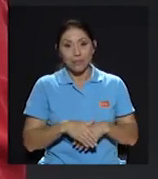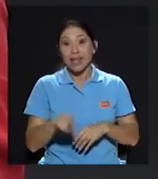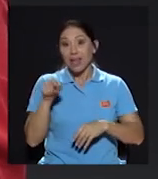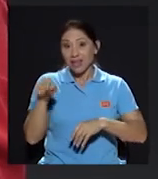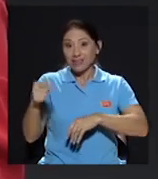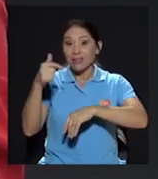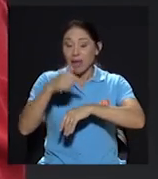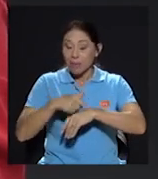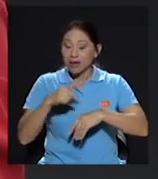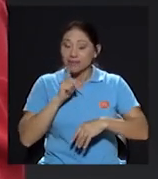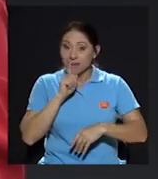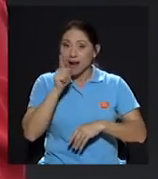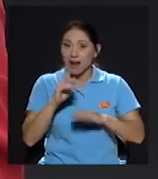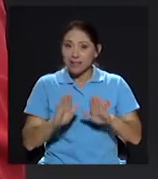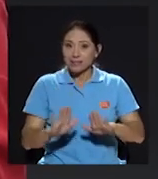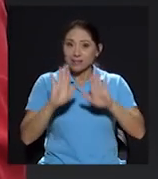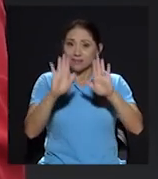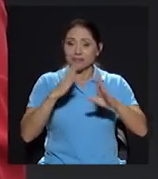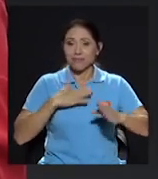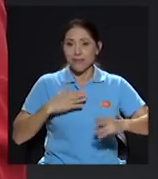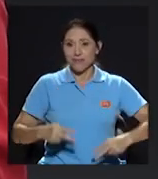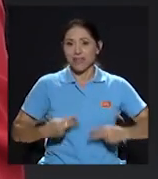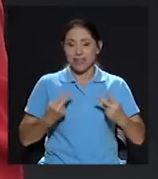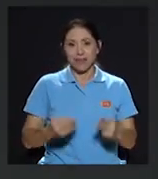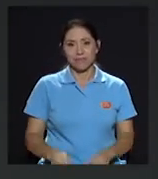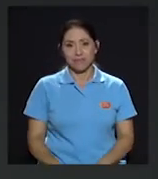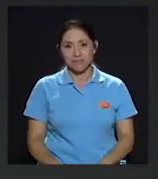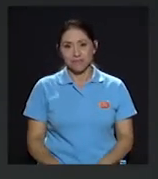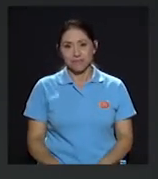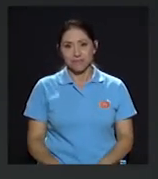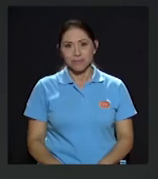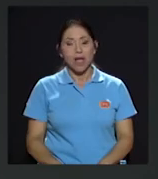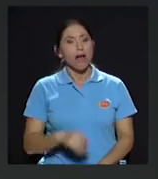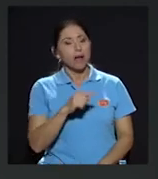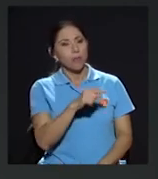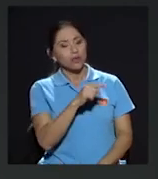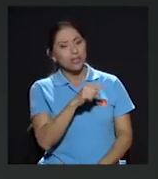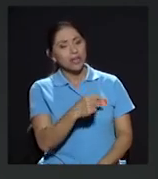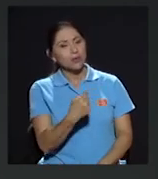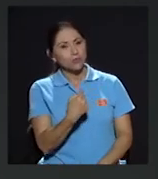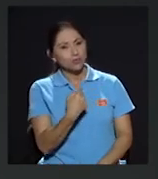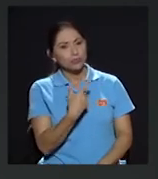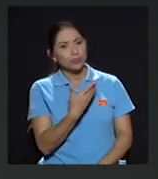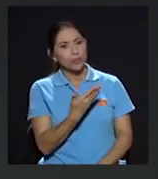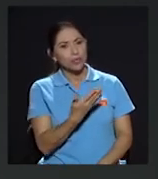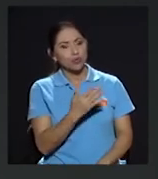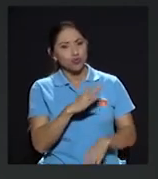realmente extraordinaria de mi vida por cierto déjenme destacar ese público